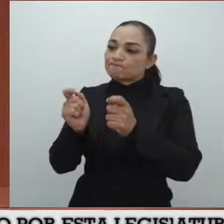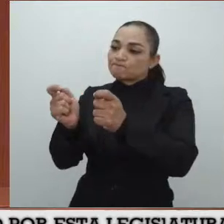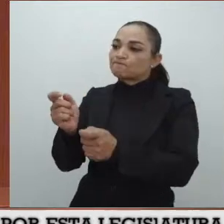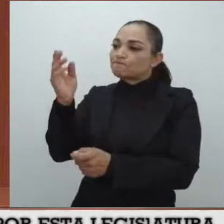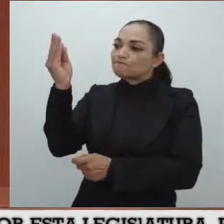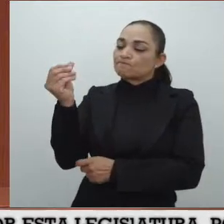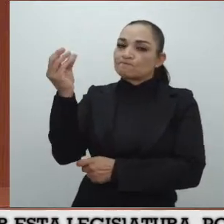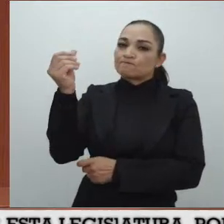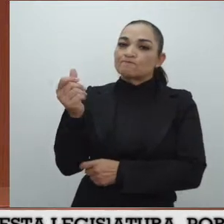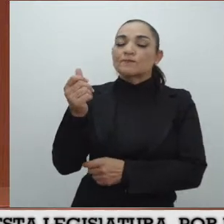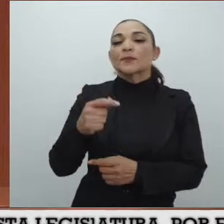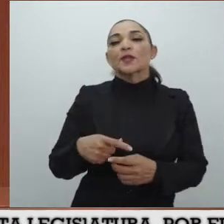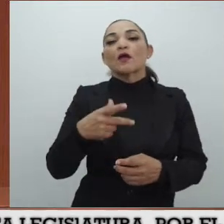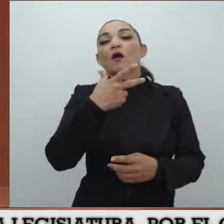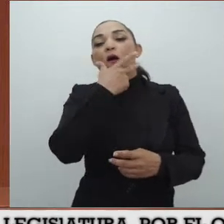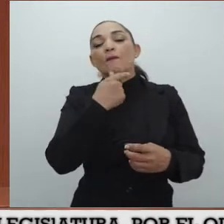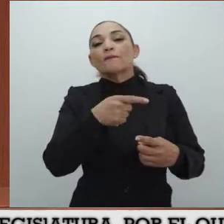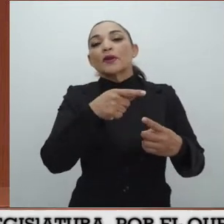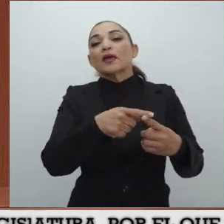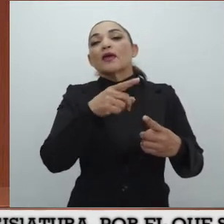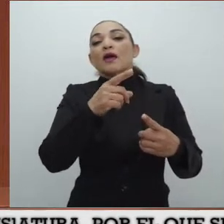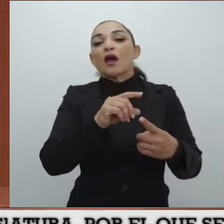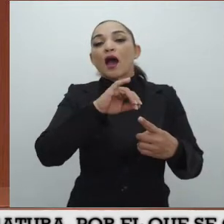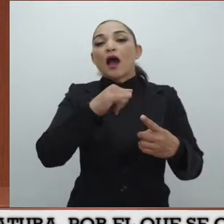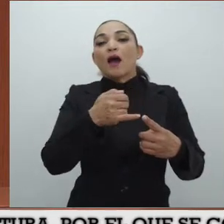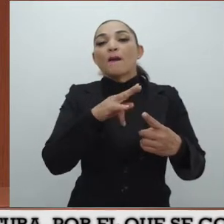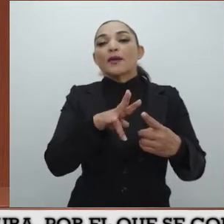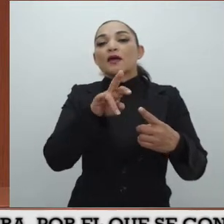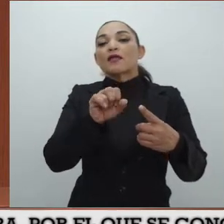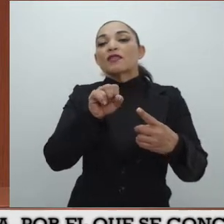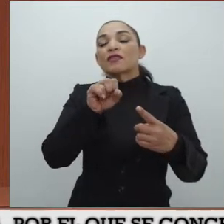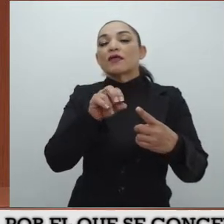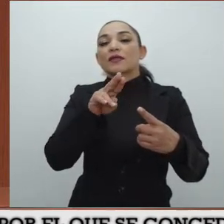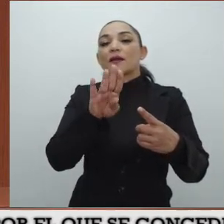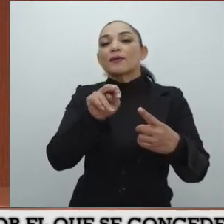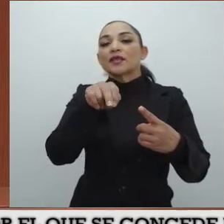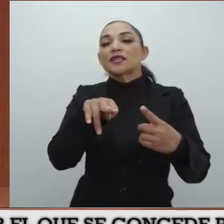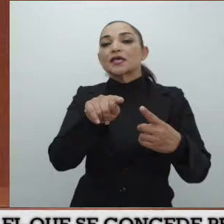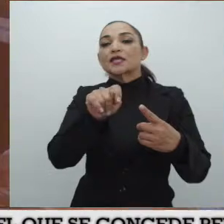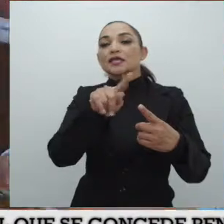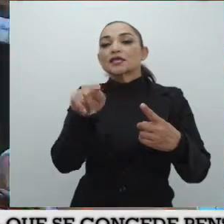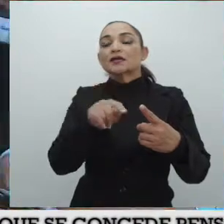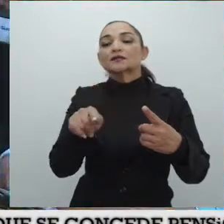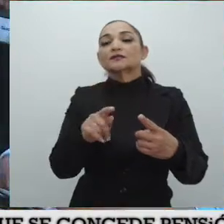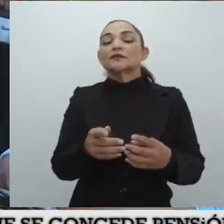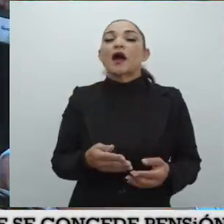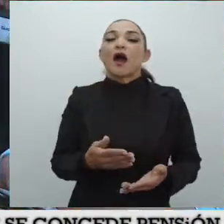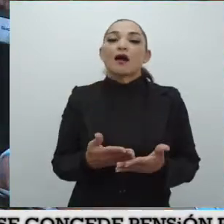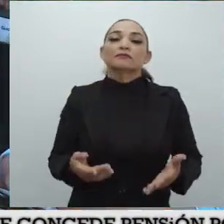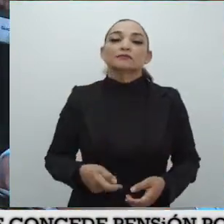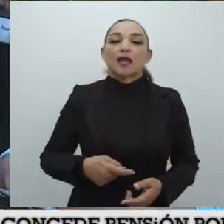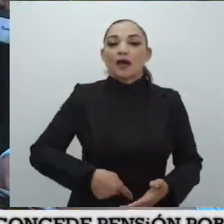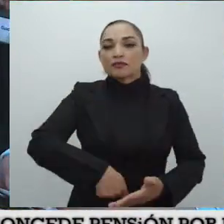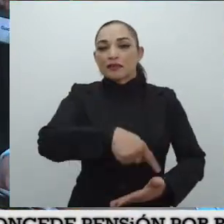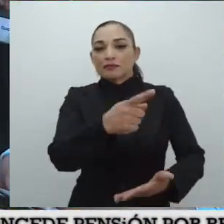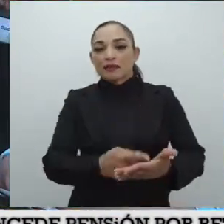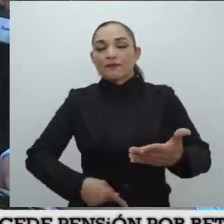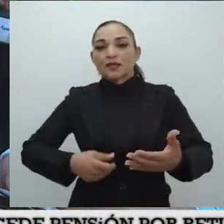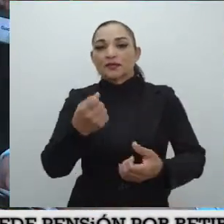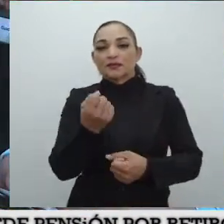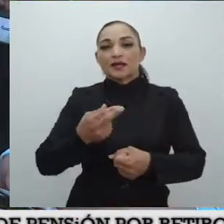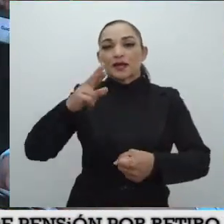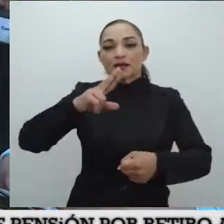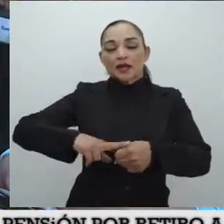retiro a Francisco Javier Benítez Serrano. Sin otro tema en particular por el momento, le envío un cordial saludo. Atentamente, el secretario general